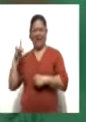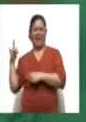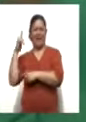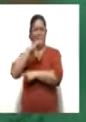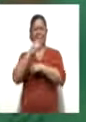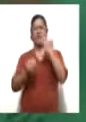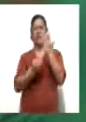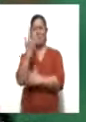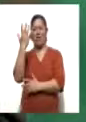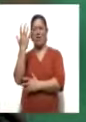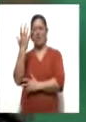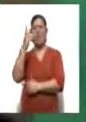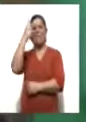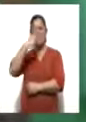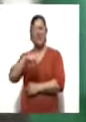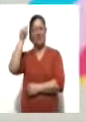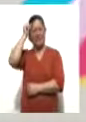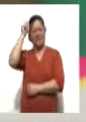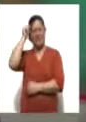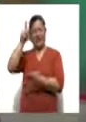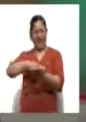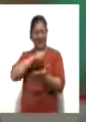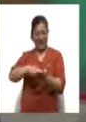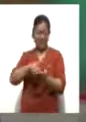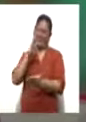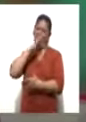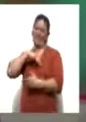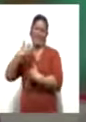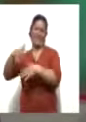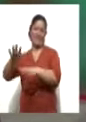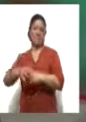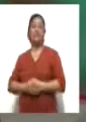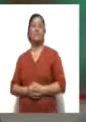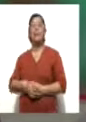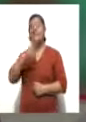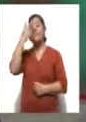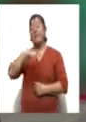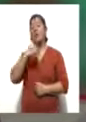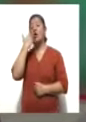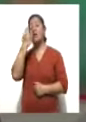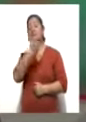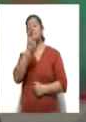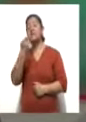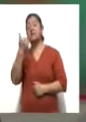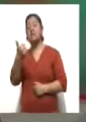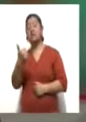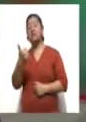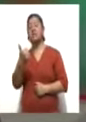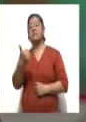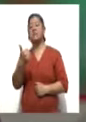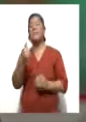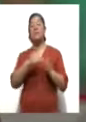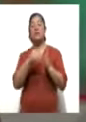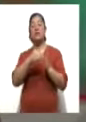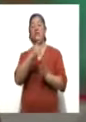Aeropuerto Internacional de México en Texcoco. México planea recibir un total de 106.100.000 vacunas para el próximo mes de mayo,